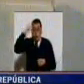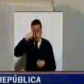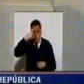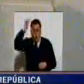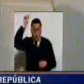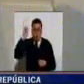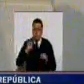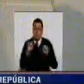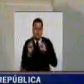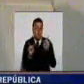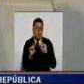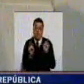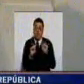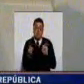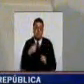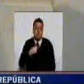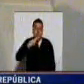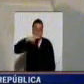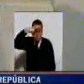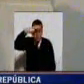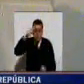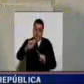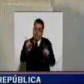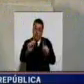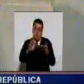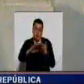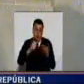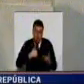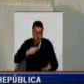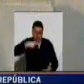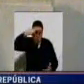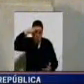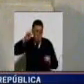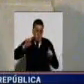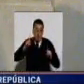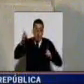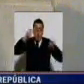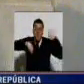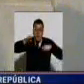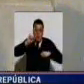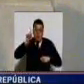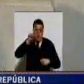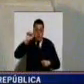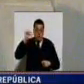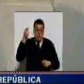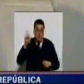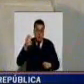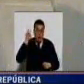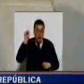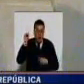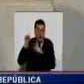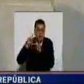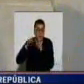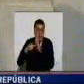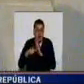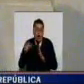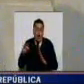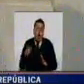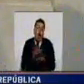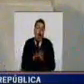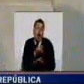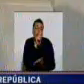otra casualidad. No, a mí no me tratan como a un imbécil. Me da pena, pero no. Yo no soy un genio, pero no soy un tonto.